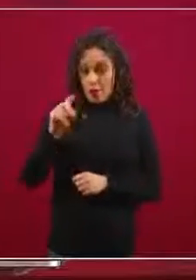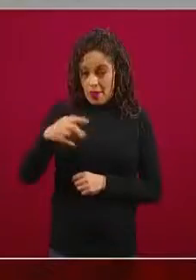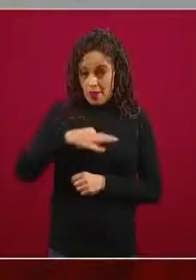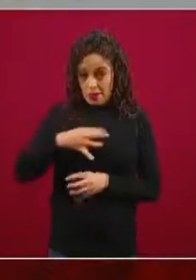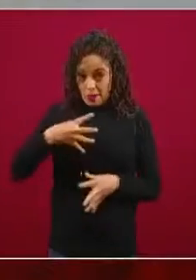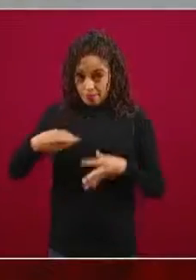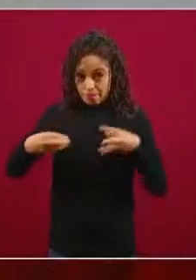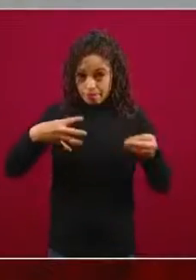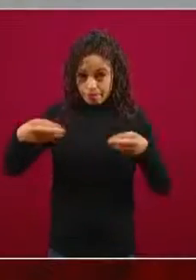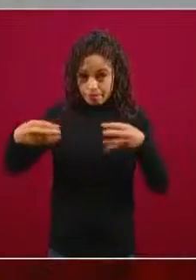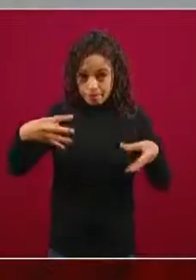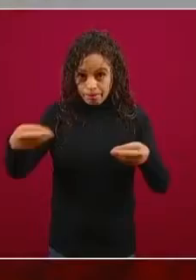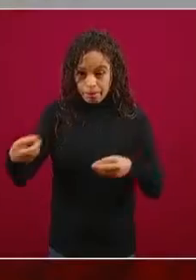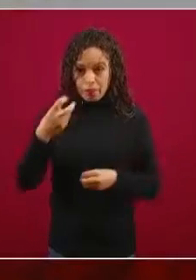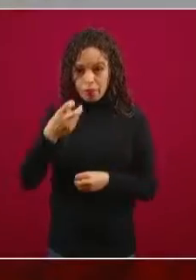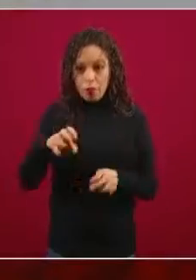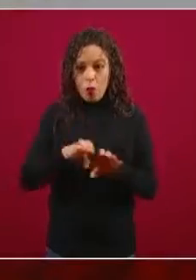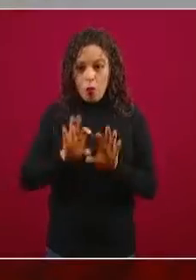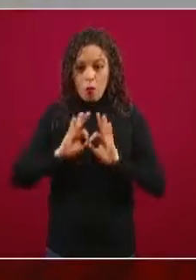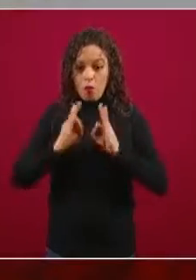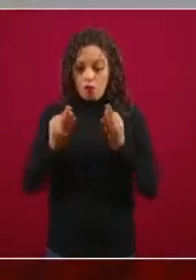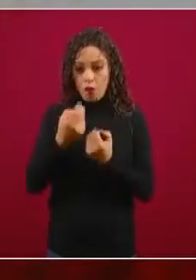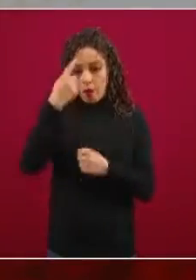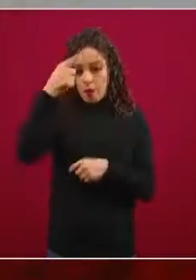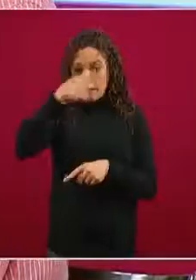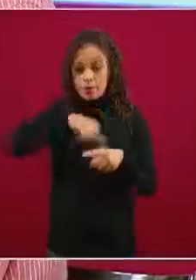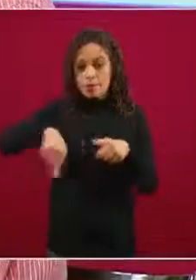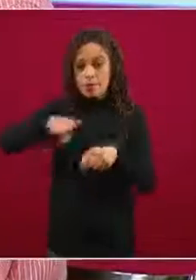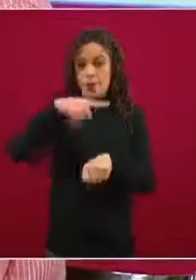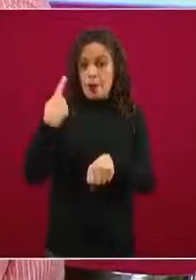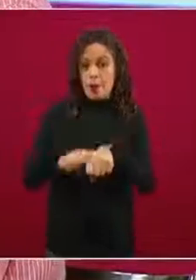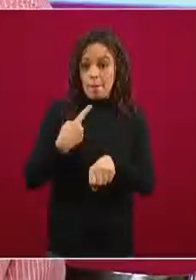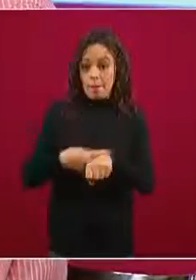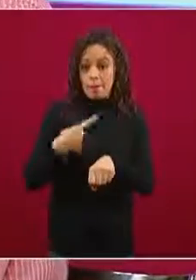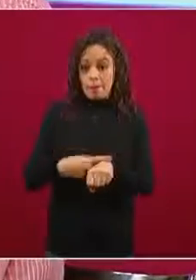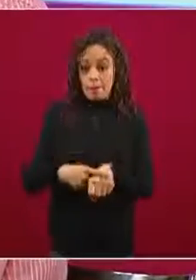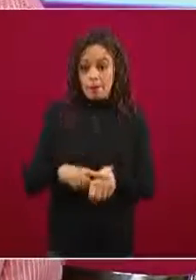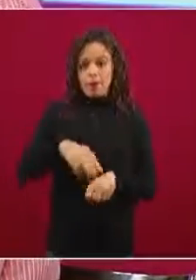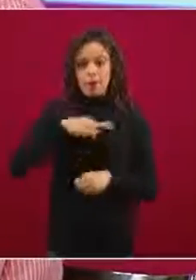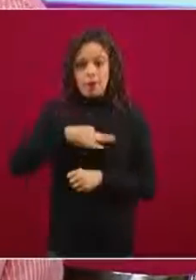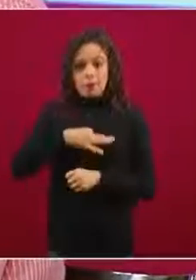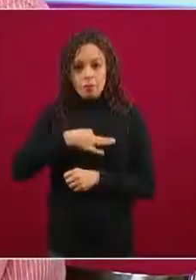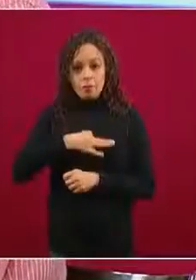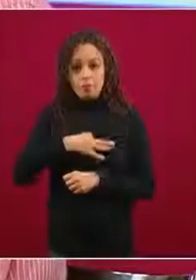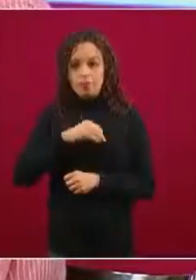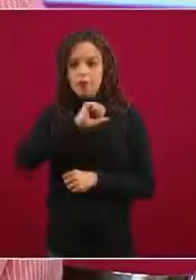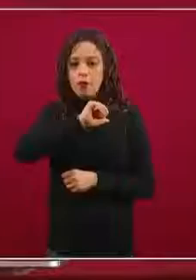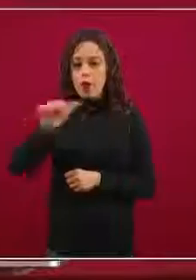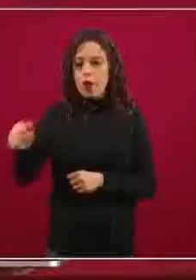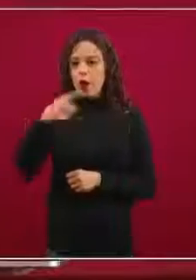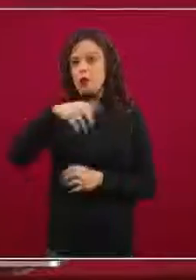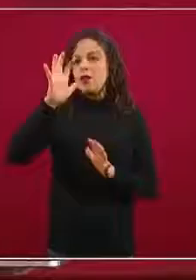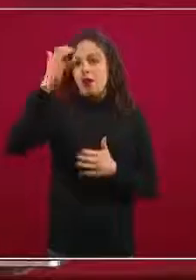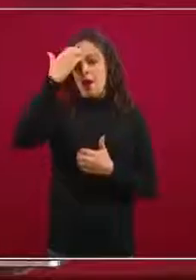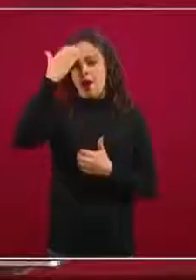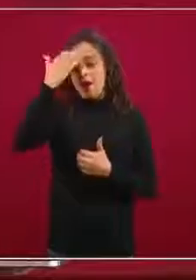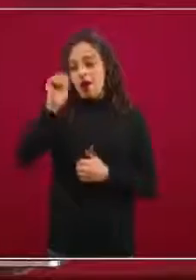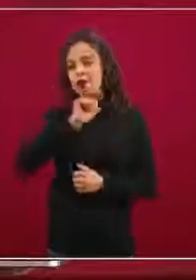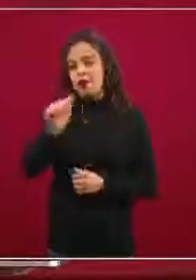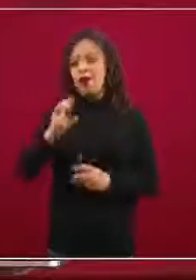de transmisión y el mecanismo de enfermedad a los virus respiratorios ya conocidos, incluyendo